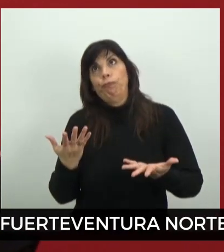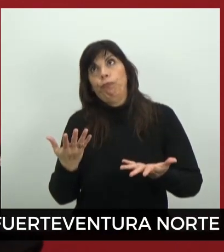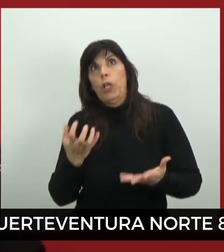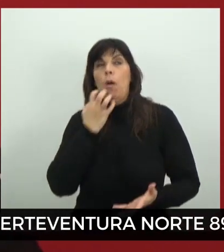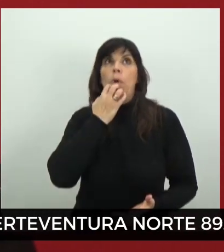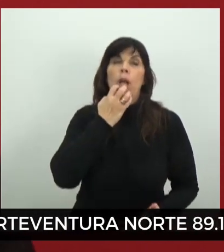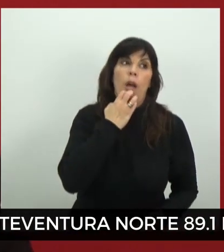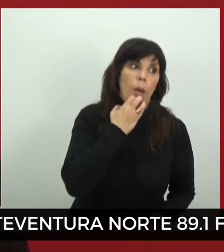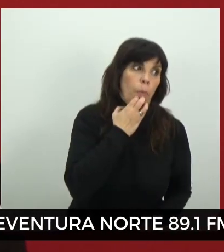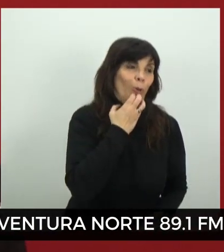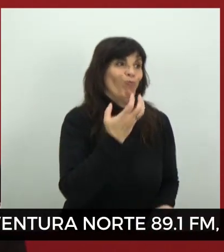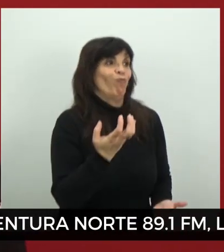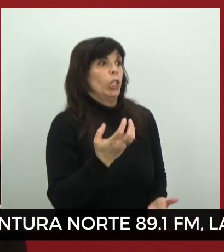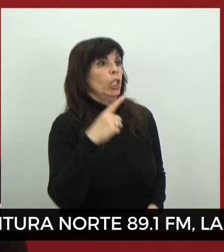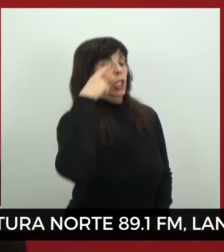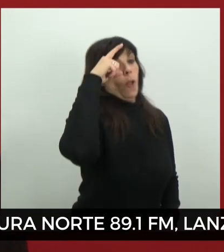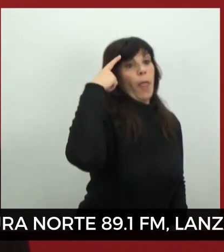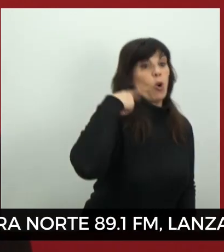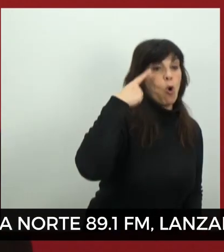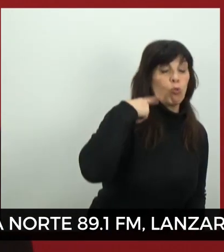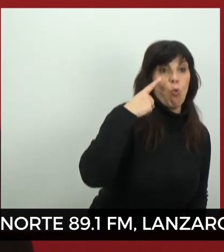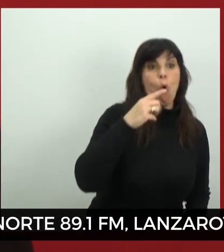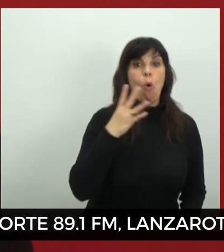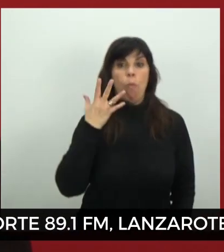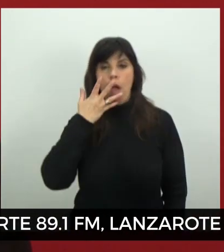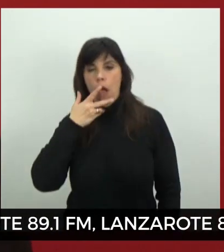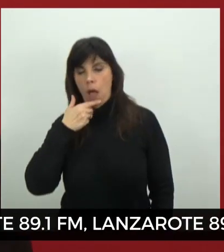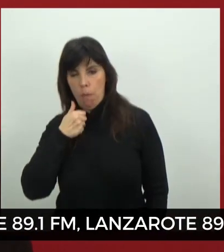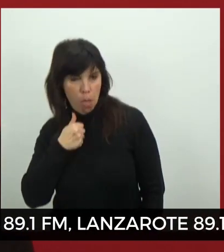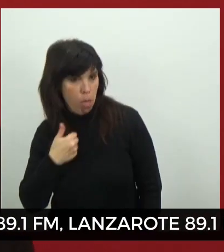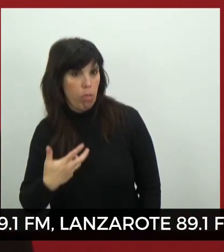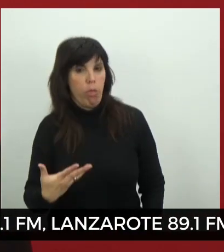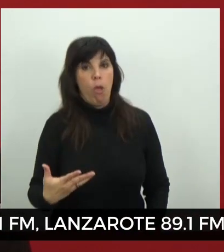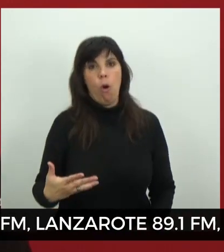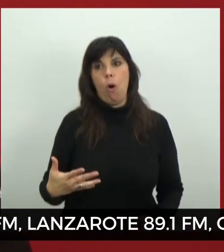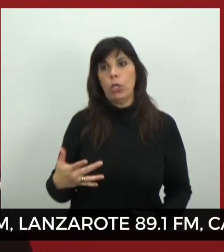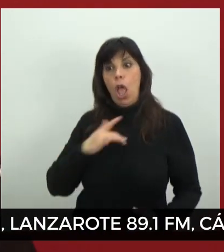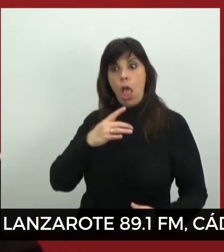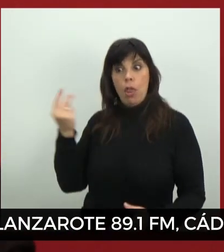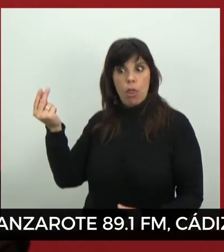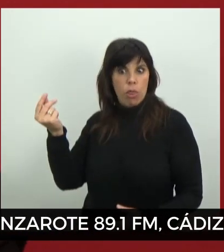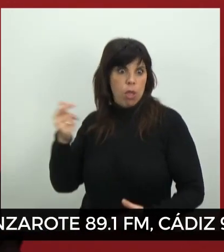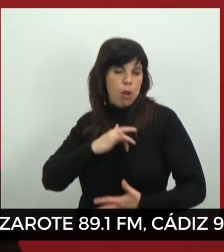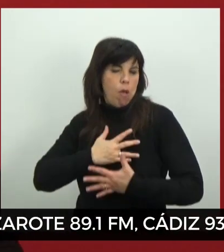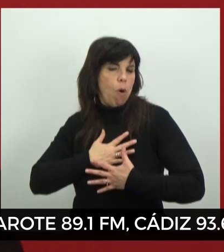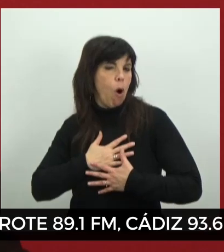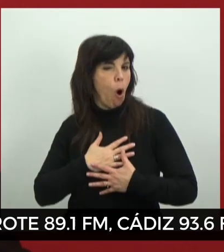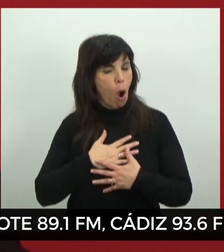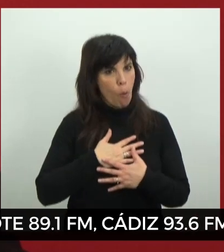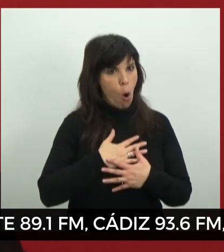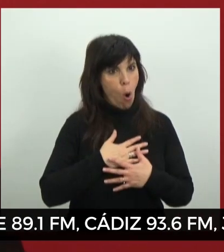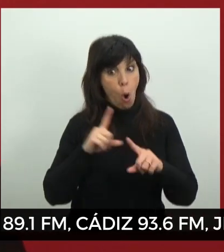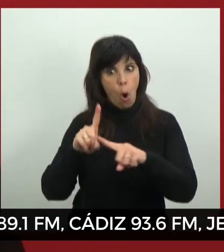son vicios, puede ser lo que sea, amor al dinero, una vida perversa